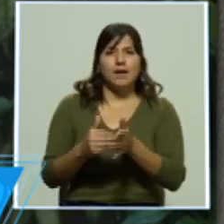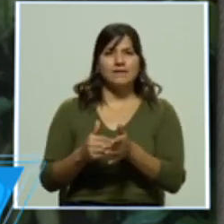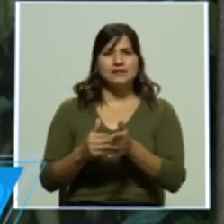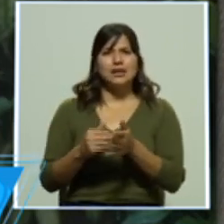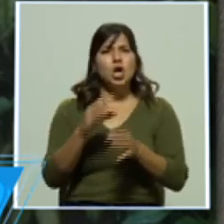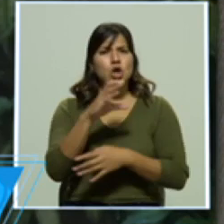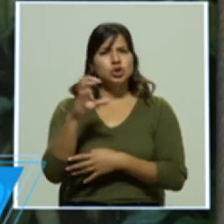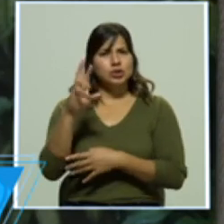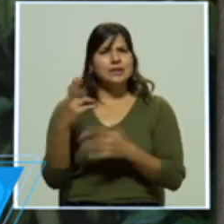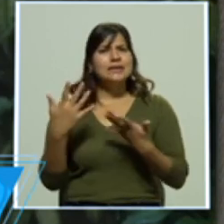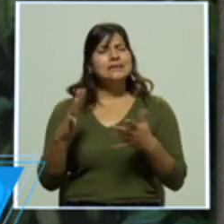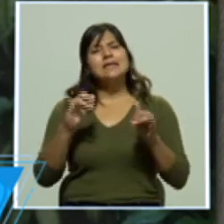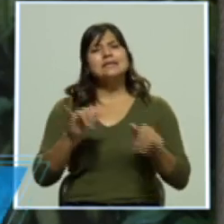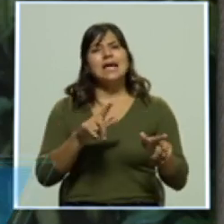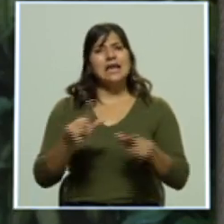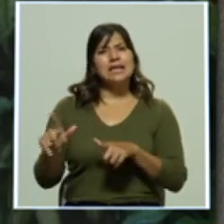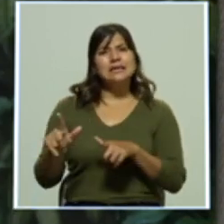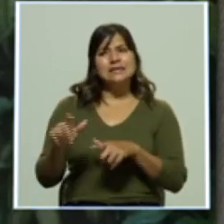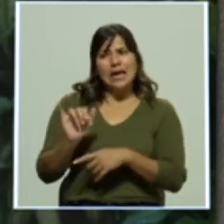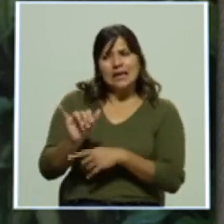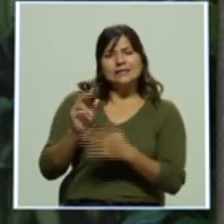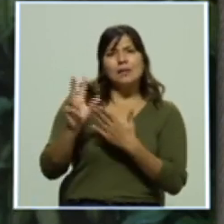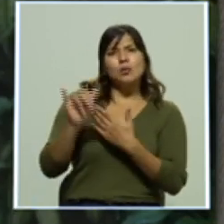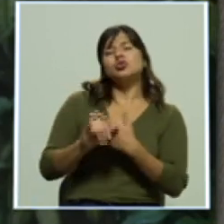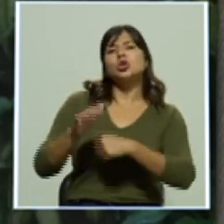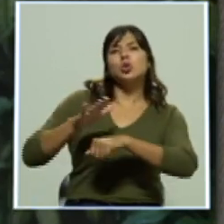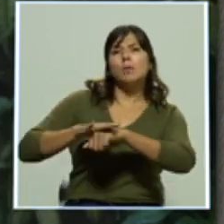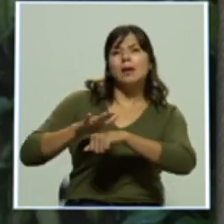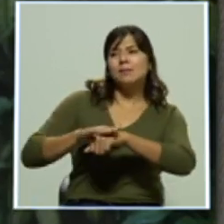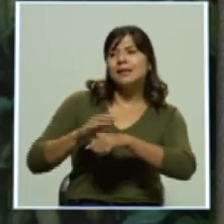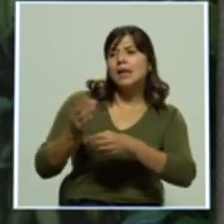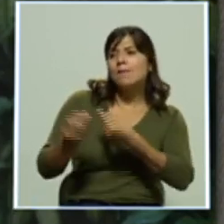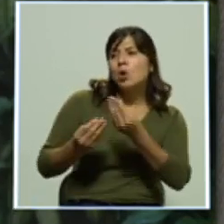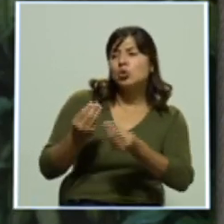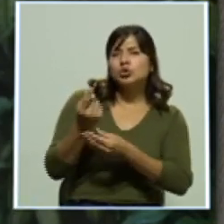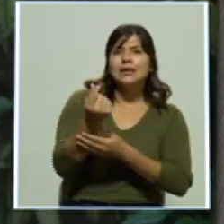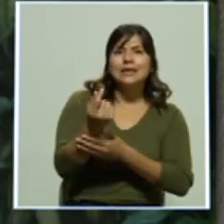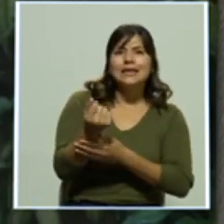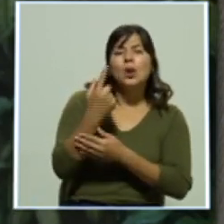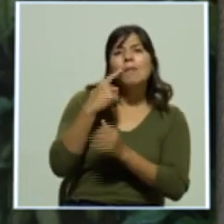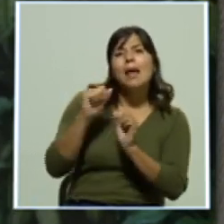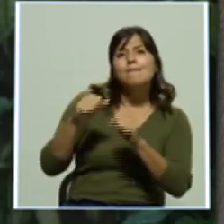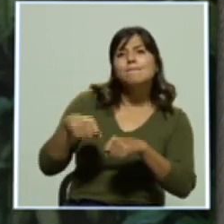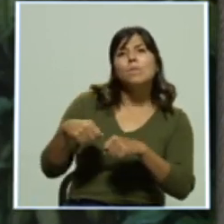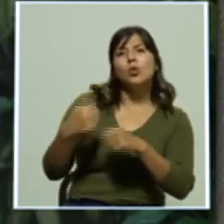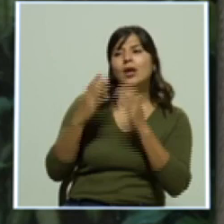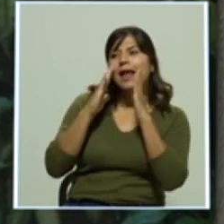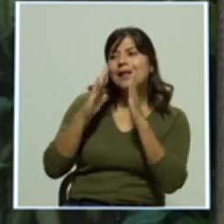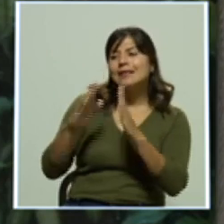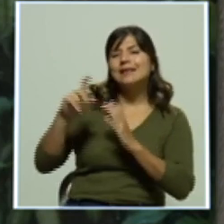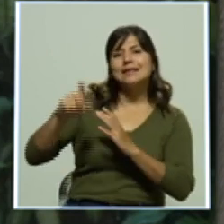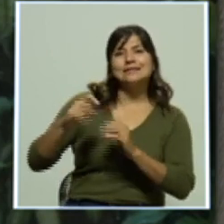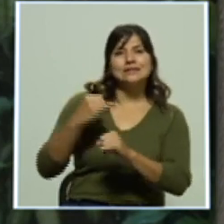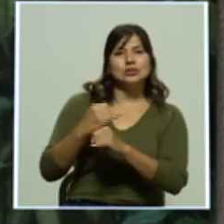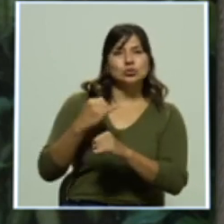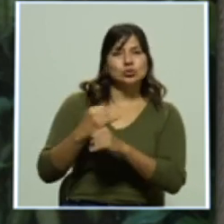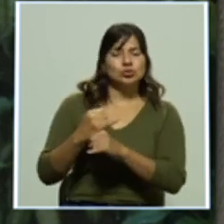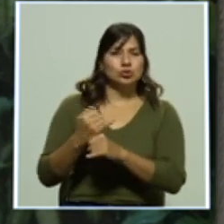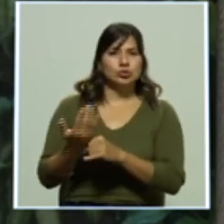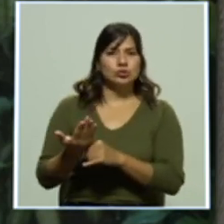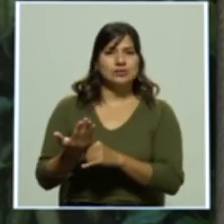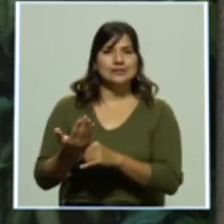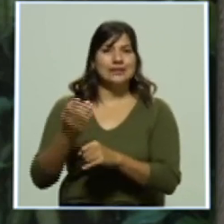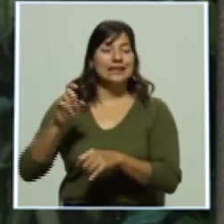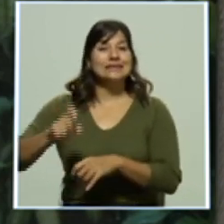el proyecto mismo genera ingresos frescos para poder cubrir eventualmente las necesidades económicas de algunas instituciones,